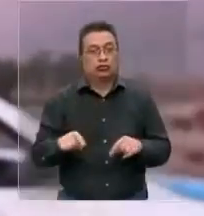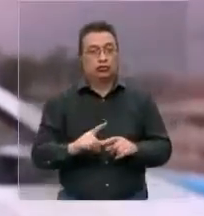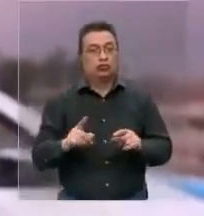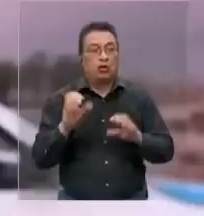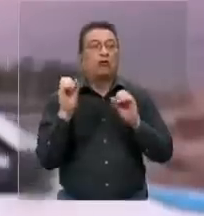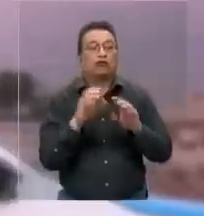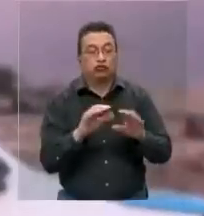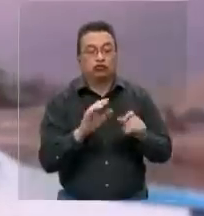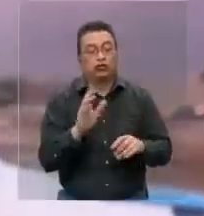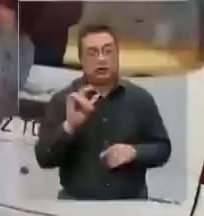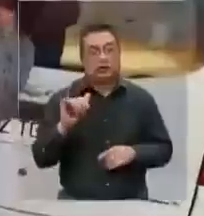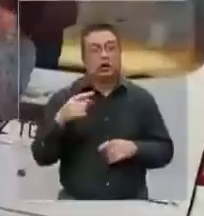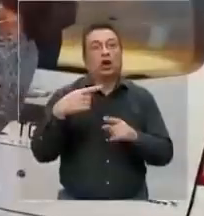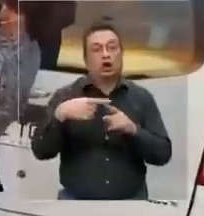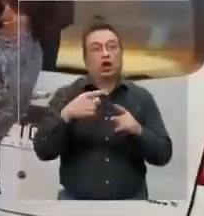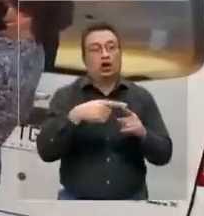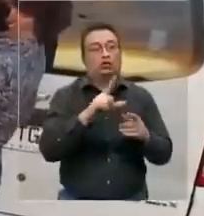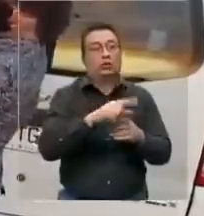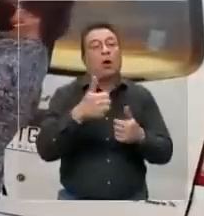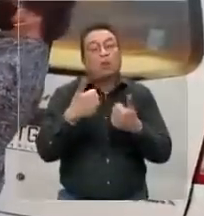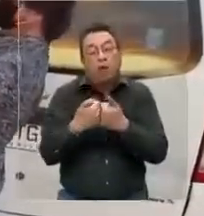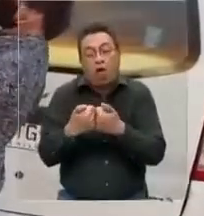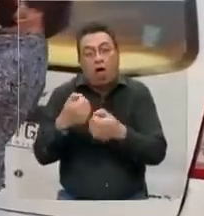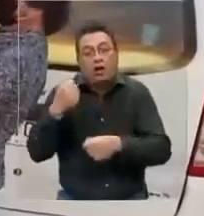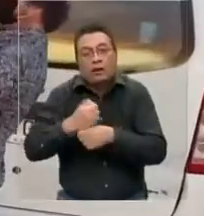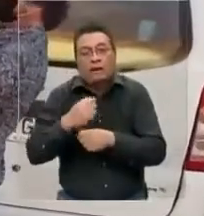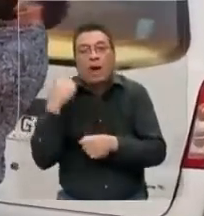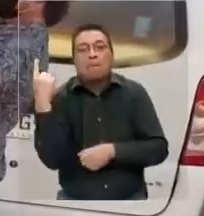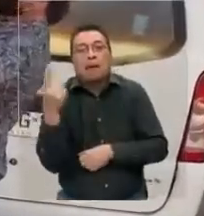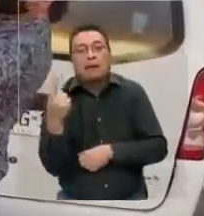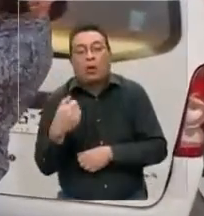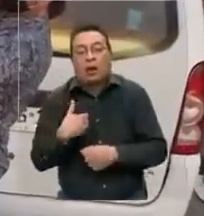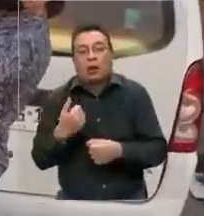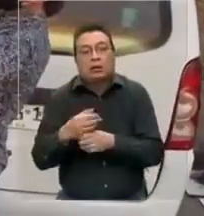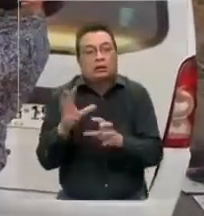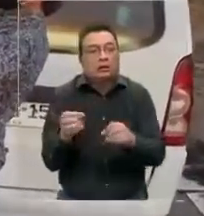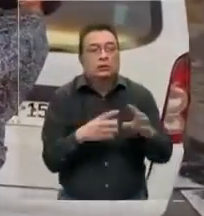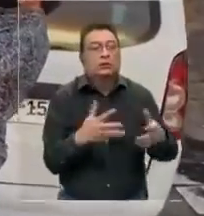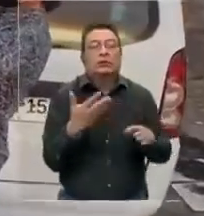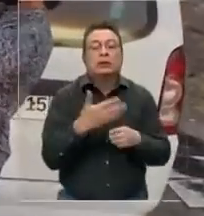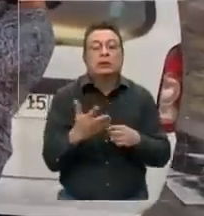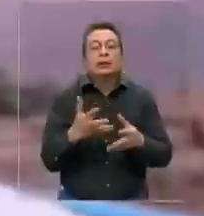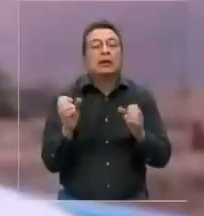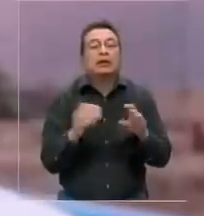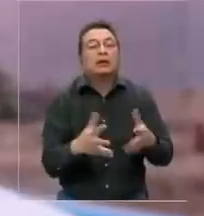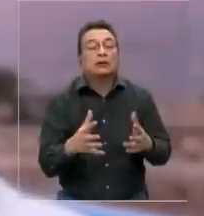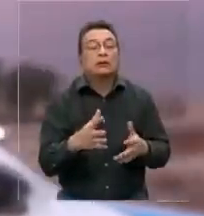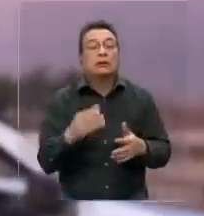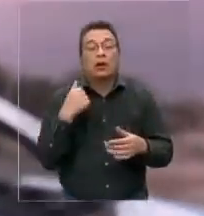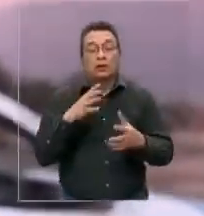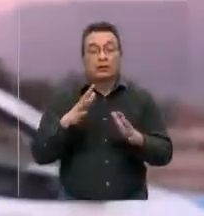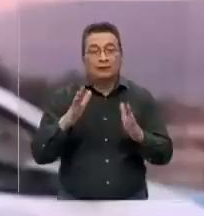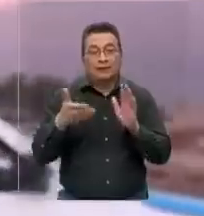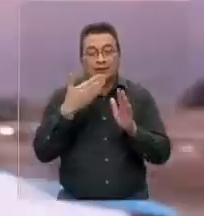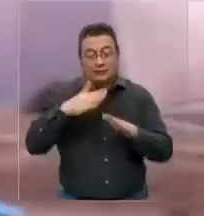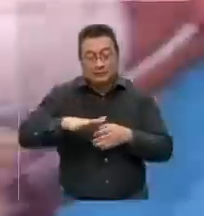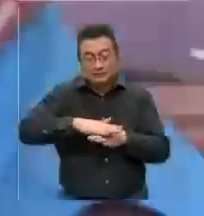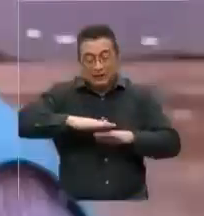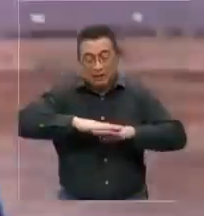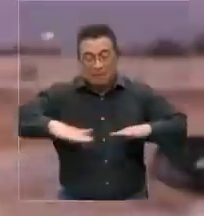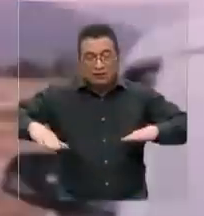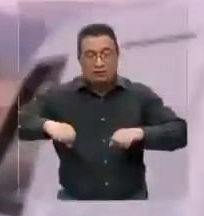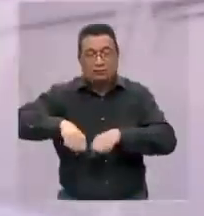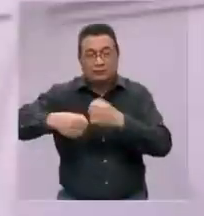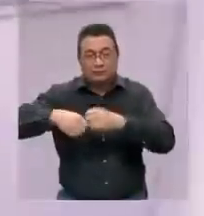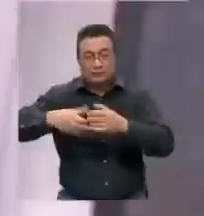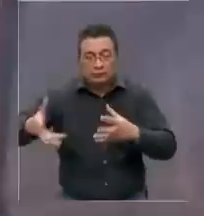ha votado? Sí, porque solamente hacemos colores y trabajamos particular nosotros. ¿Y de dónde qué residuos son? ¿Qué es lo que trajo? Cerámica, ¿no? ¿Qué estás haciendo algún